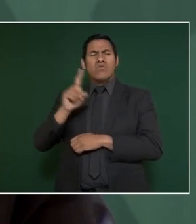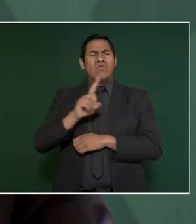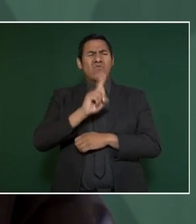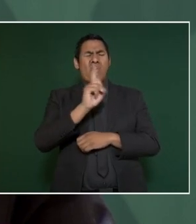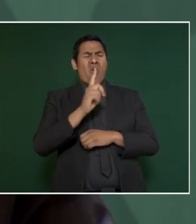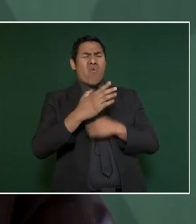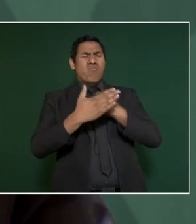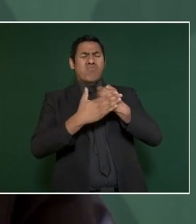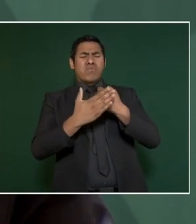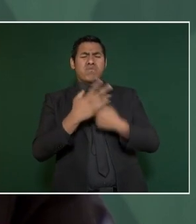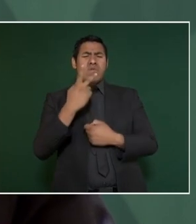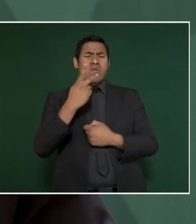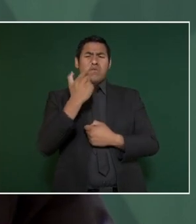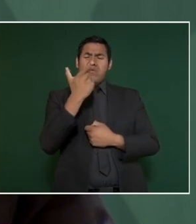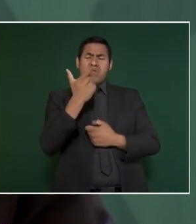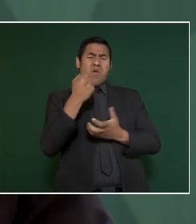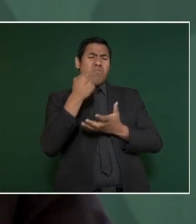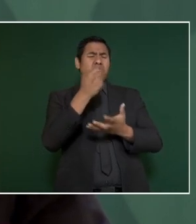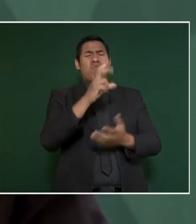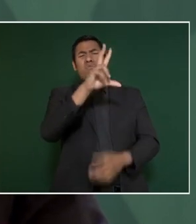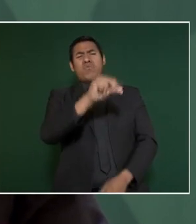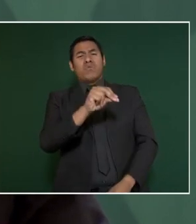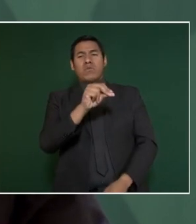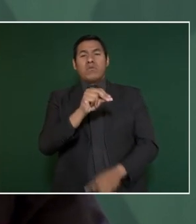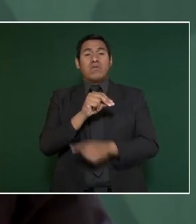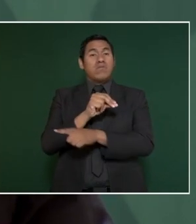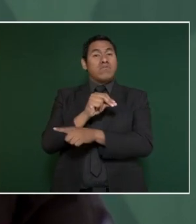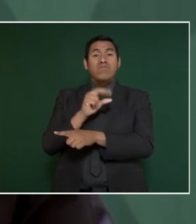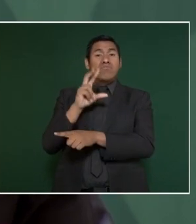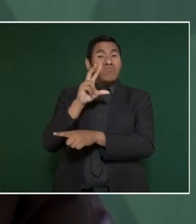presupuesto y si de ellos